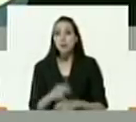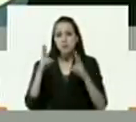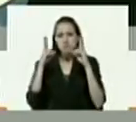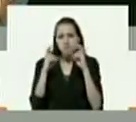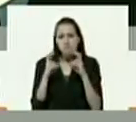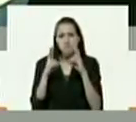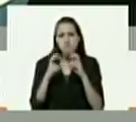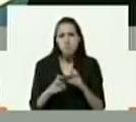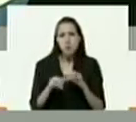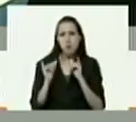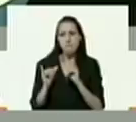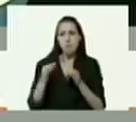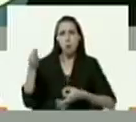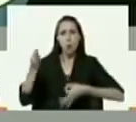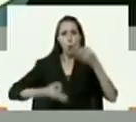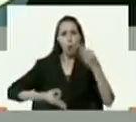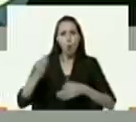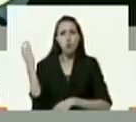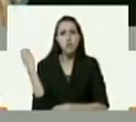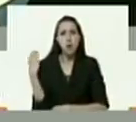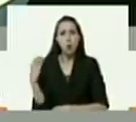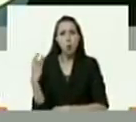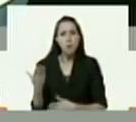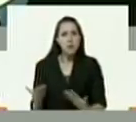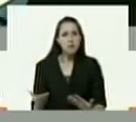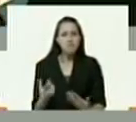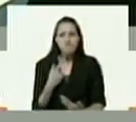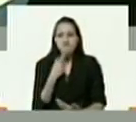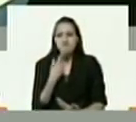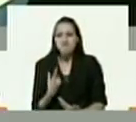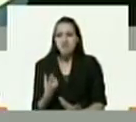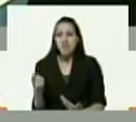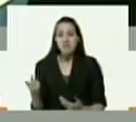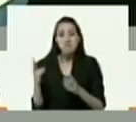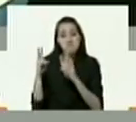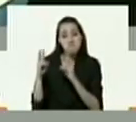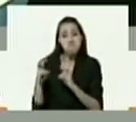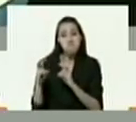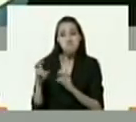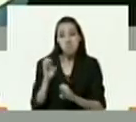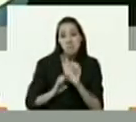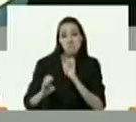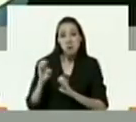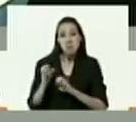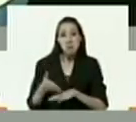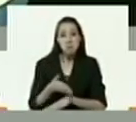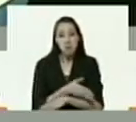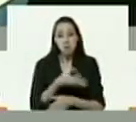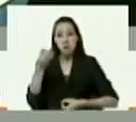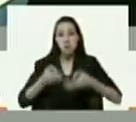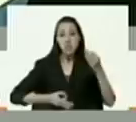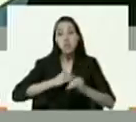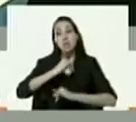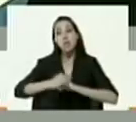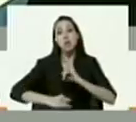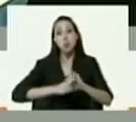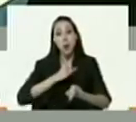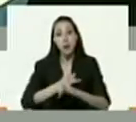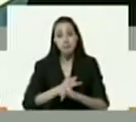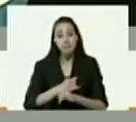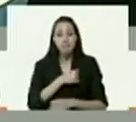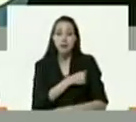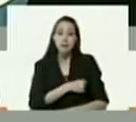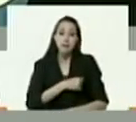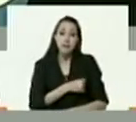por la propia justicia colombiana. Ni qué decir, debería ser investigado por la justicia internacional. Lamentablemente